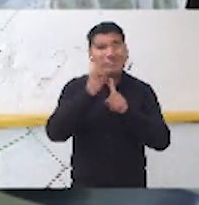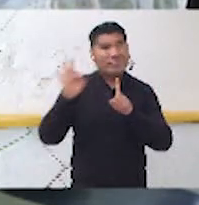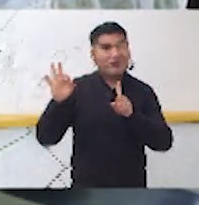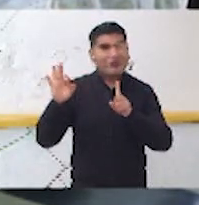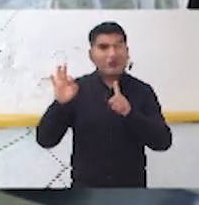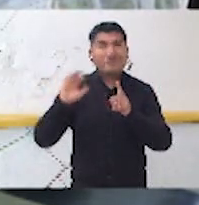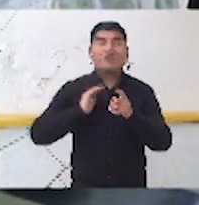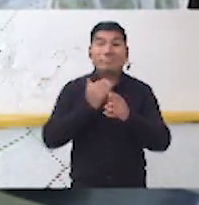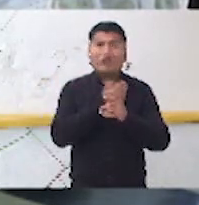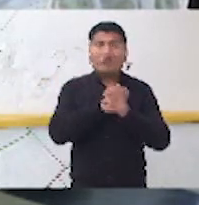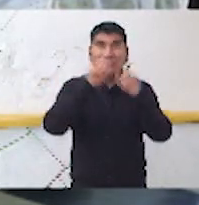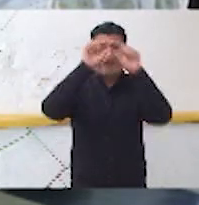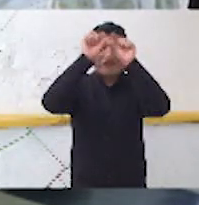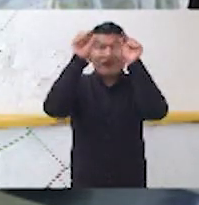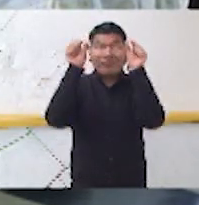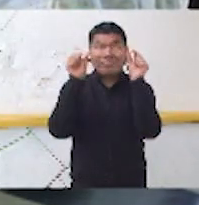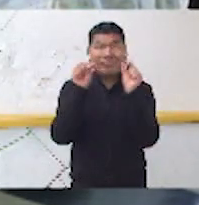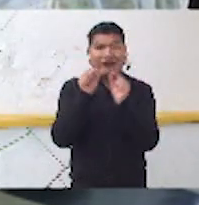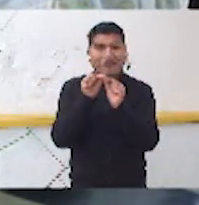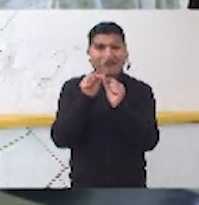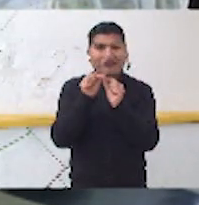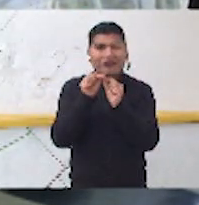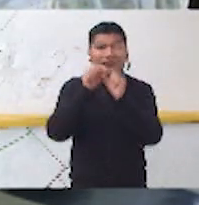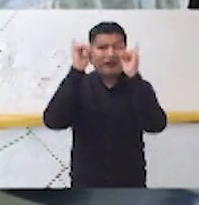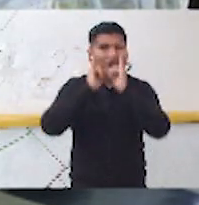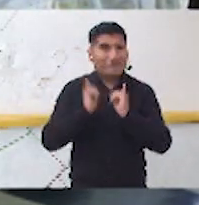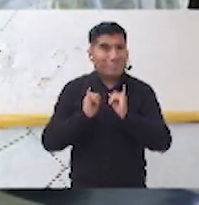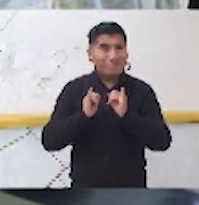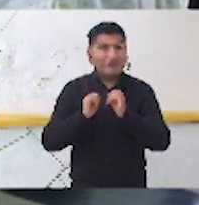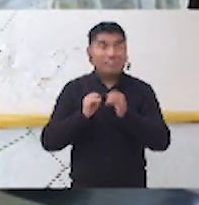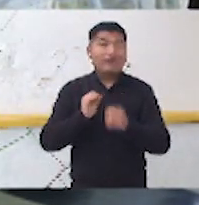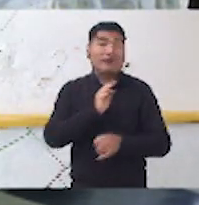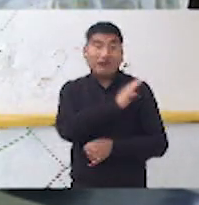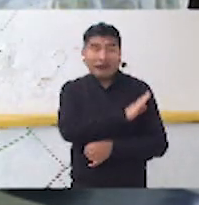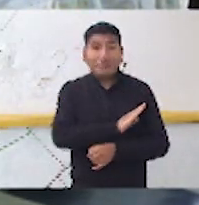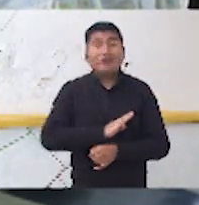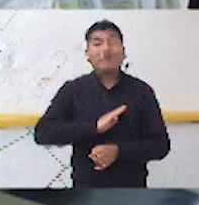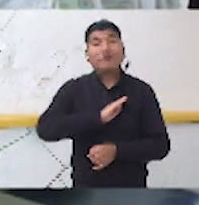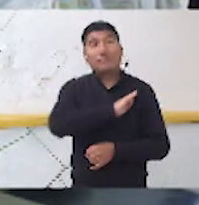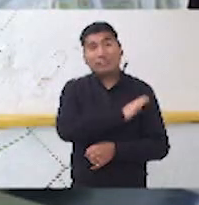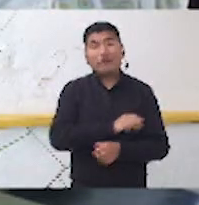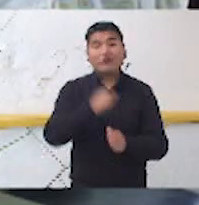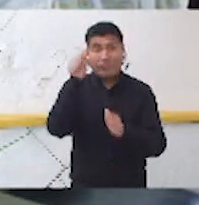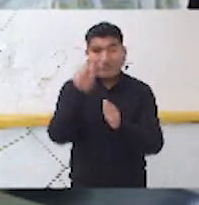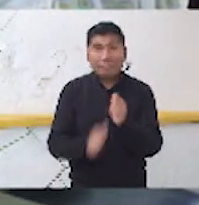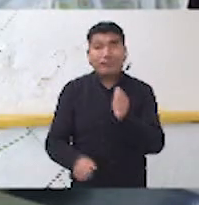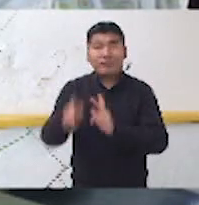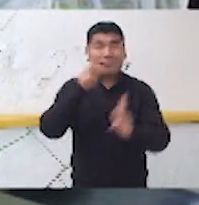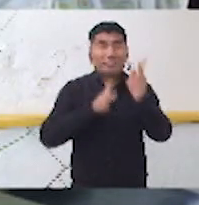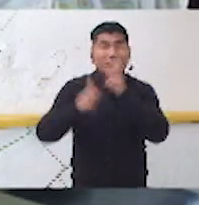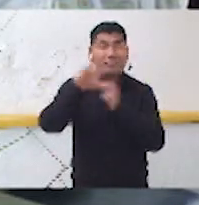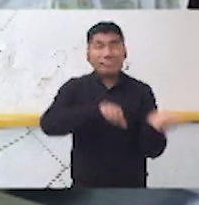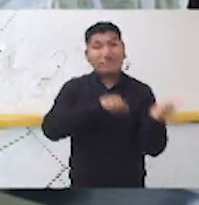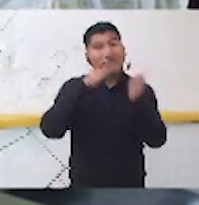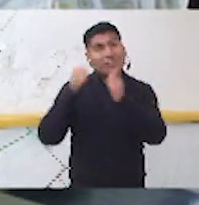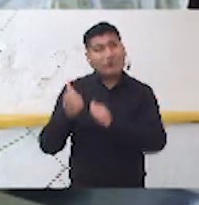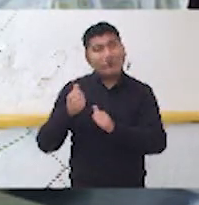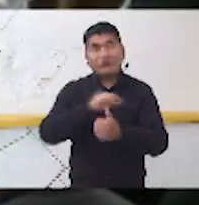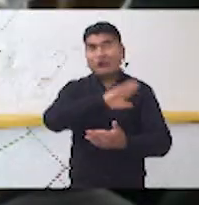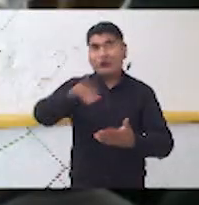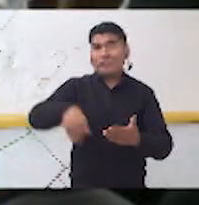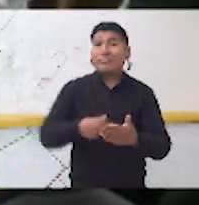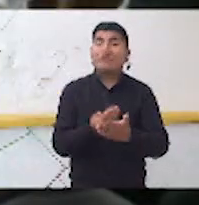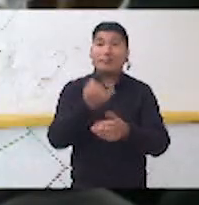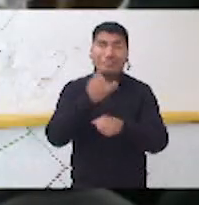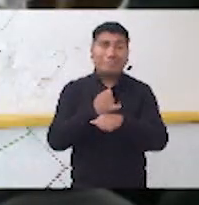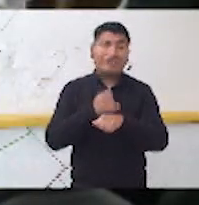de nuestra diócesis. Es el mandato y la misión propia de cada bautizado y por ende de toda una